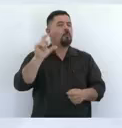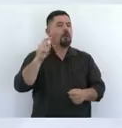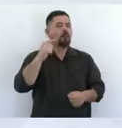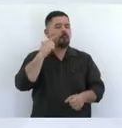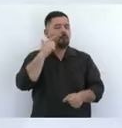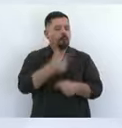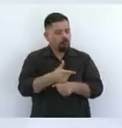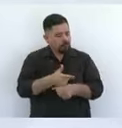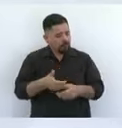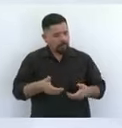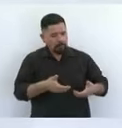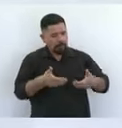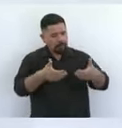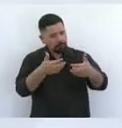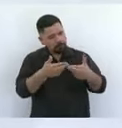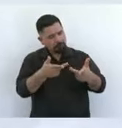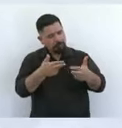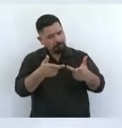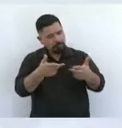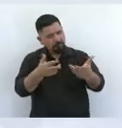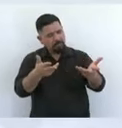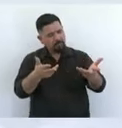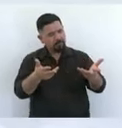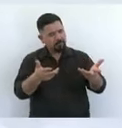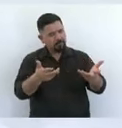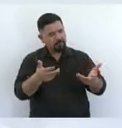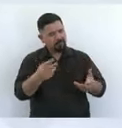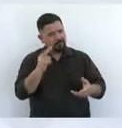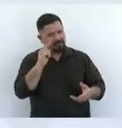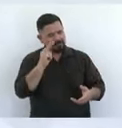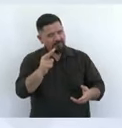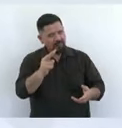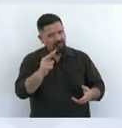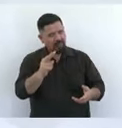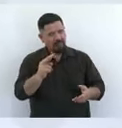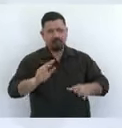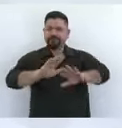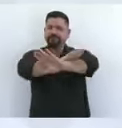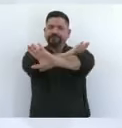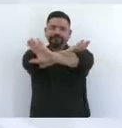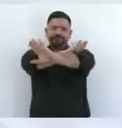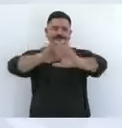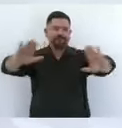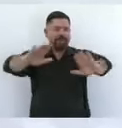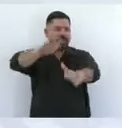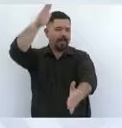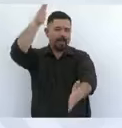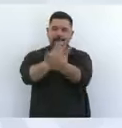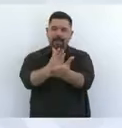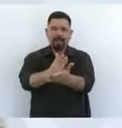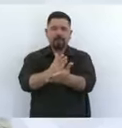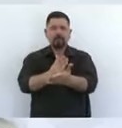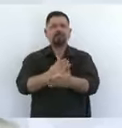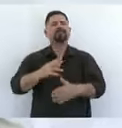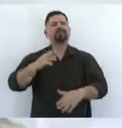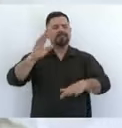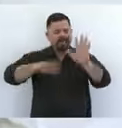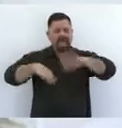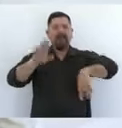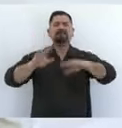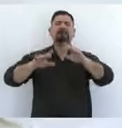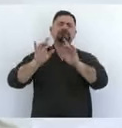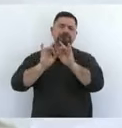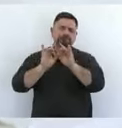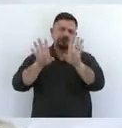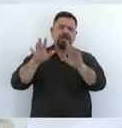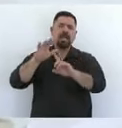cómo están los caminos? Nunca, ya no hay eso. Uso a veces los helicópteros de la